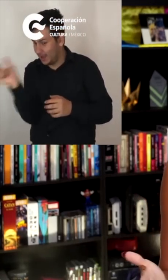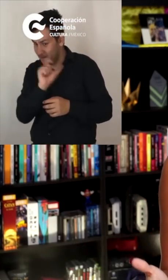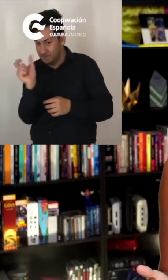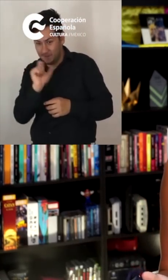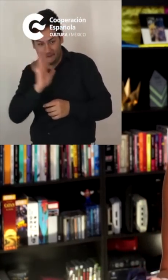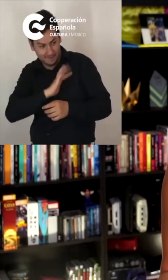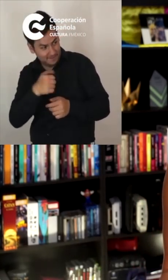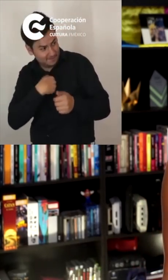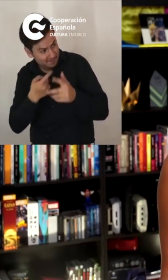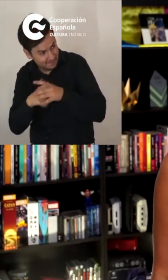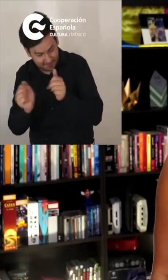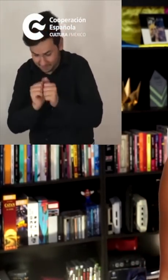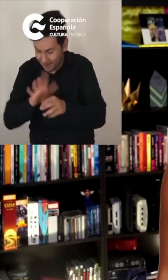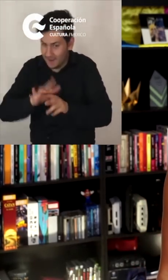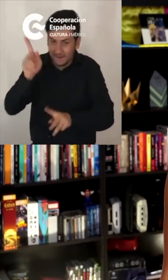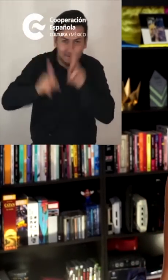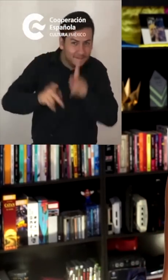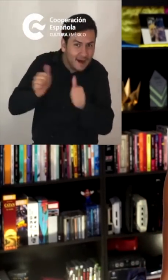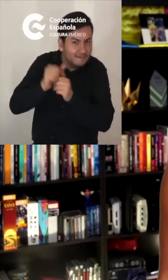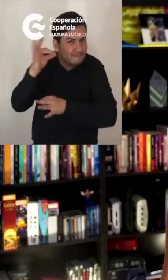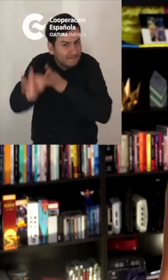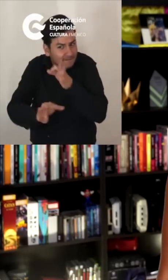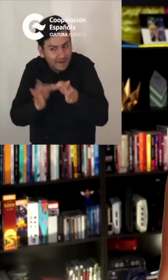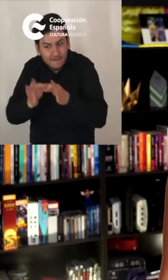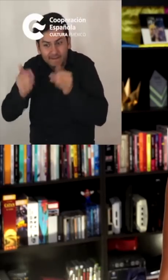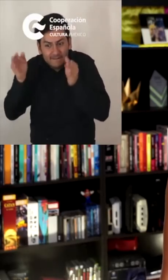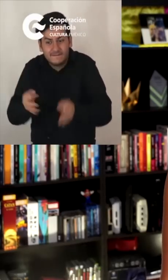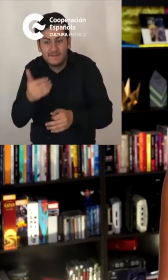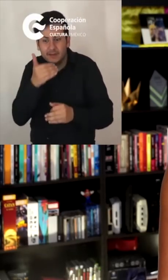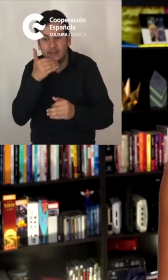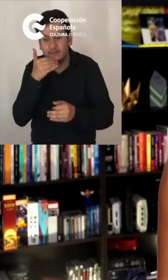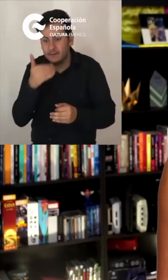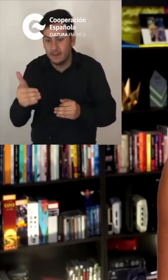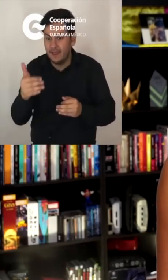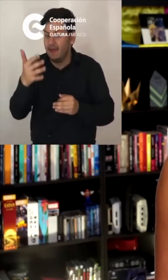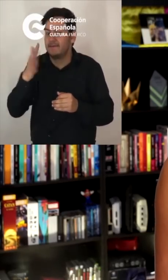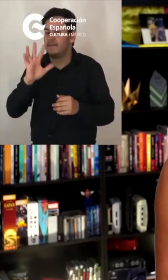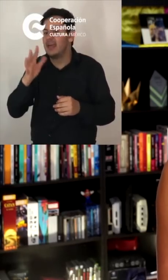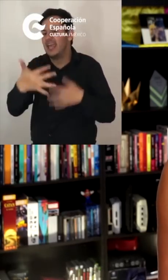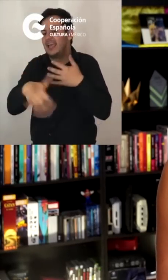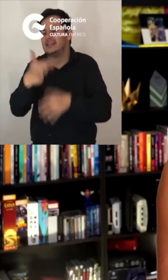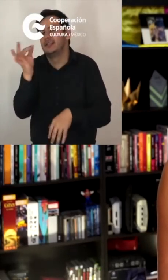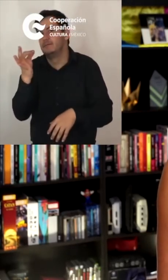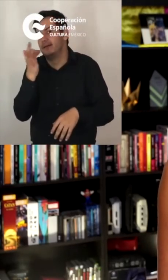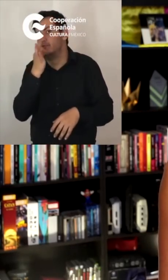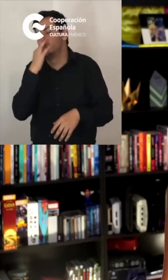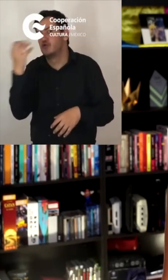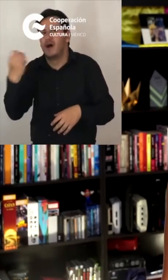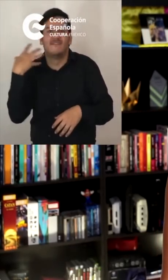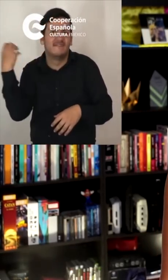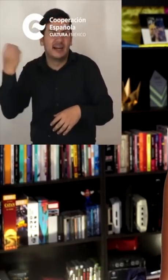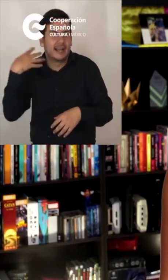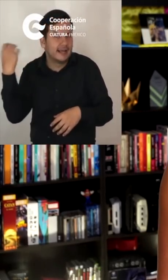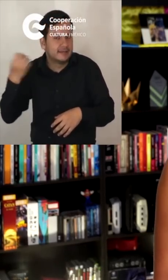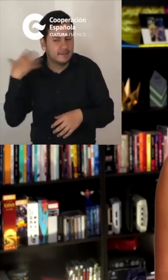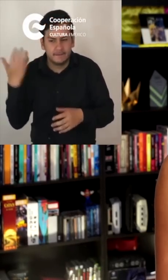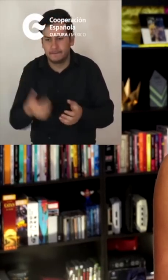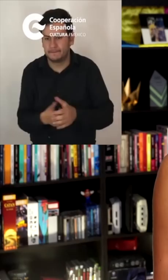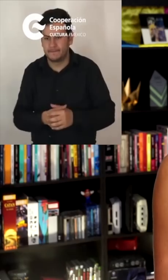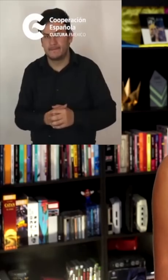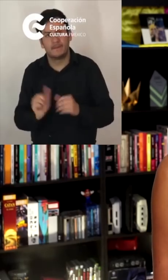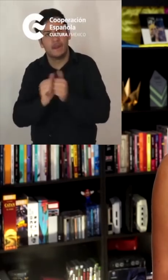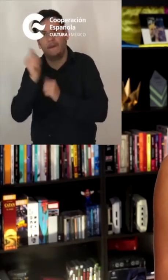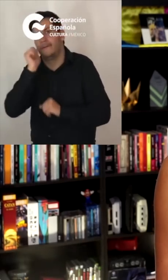ahora sí puede comenzar la llamada formalmente. Si son bien coordinados, podrán hacer todo esto en menos de 15 minutos de conferencia. En descuido, esto podría